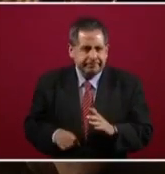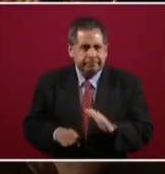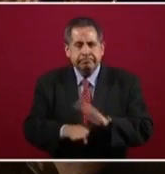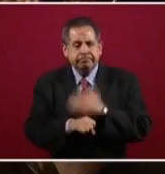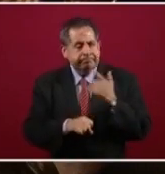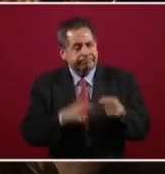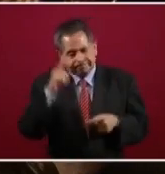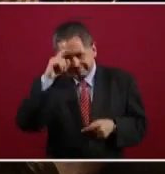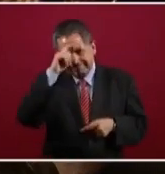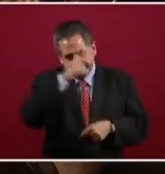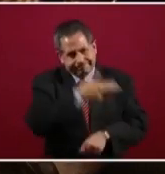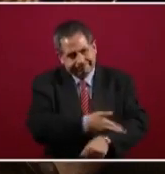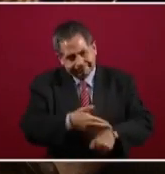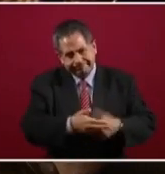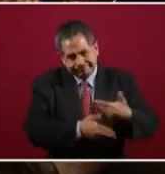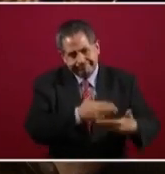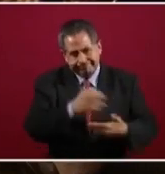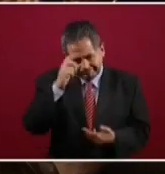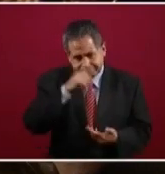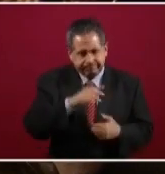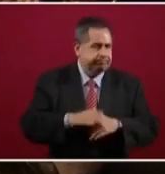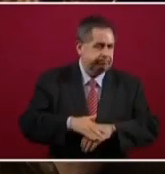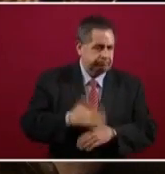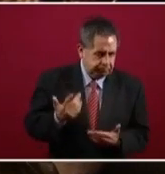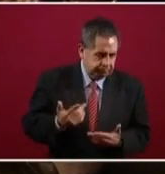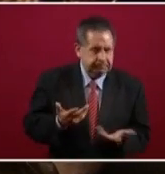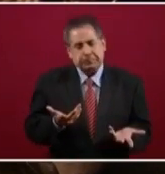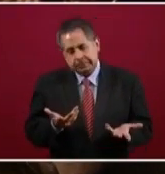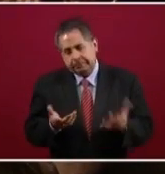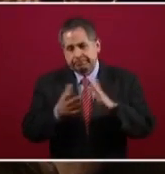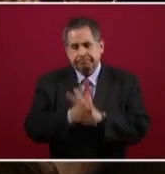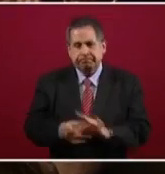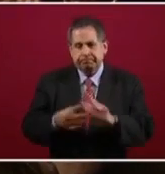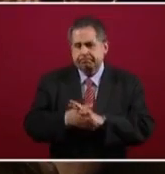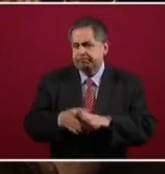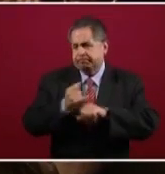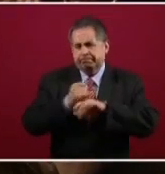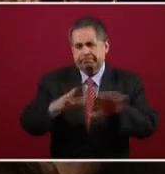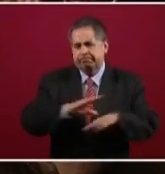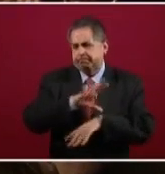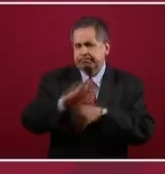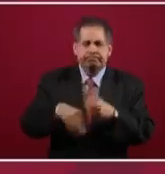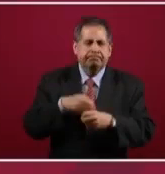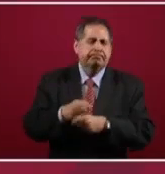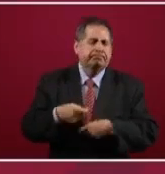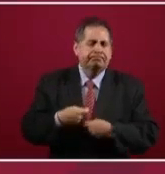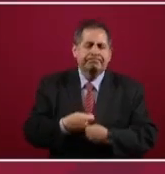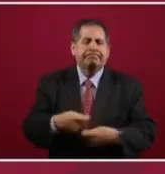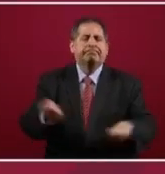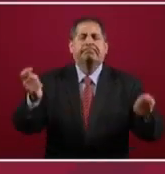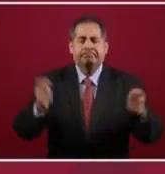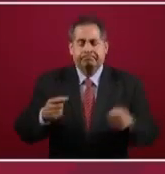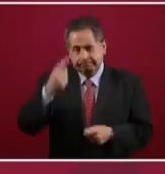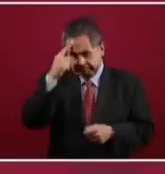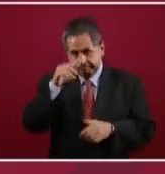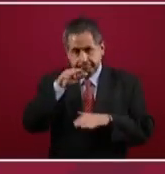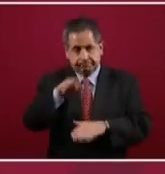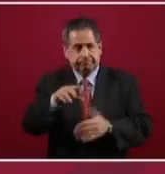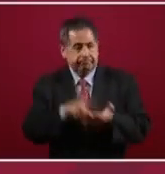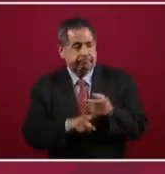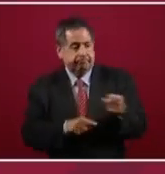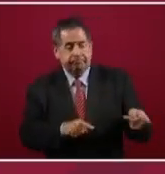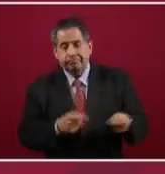no procede y se entregue toda la información que se tenga